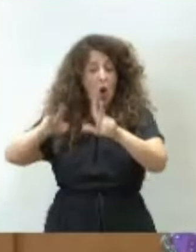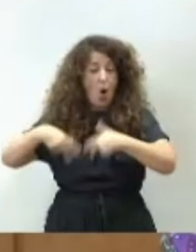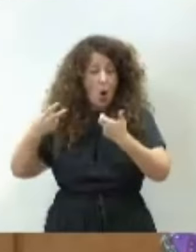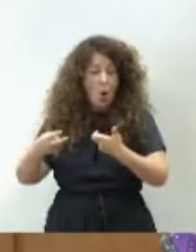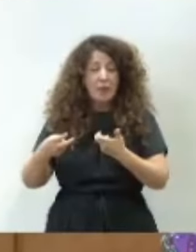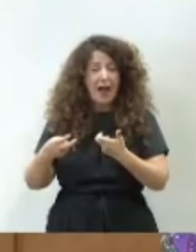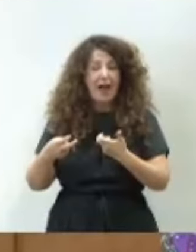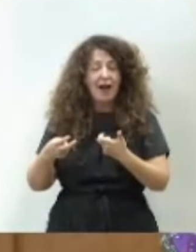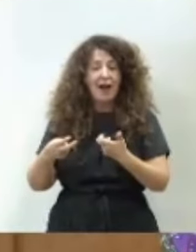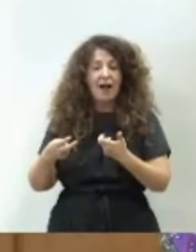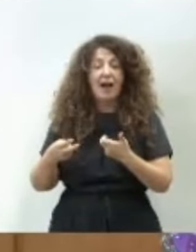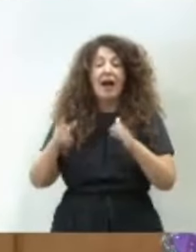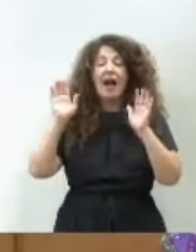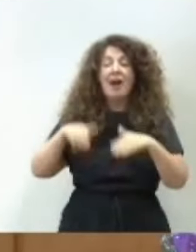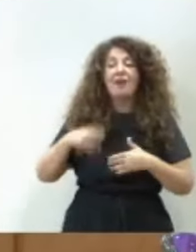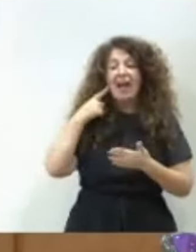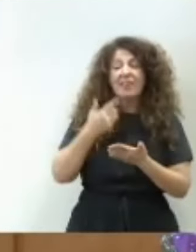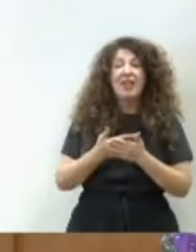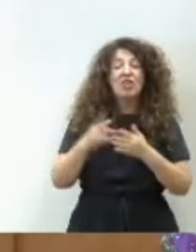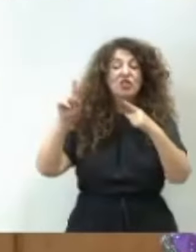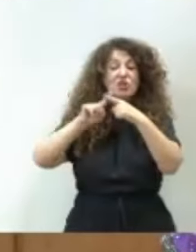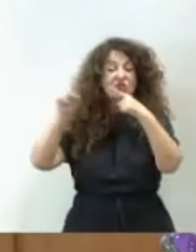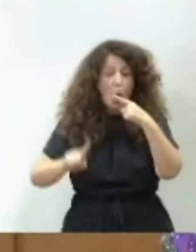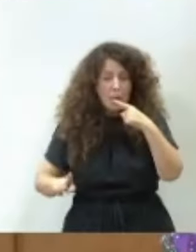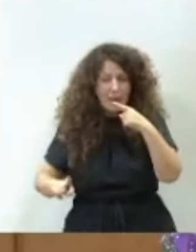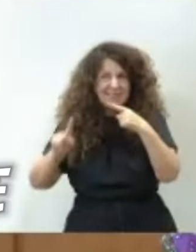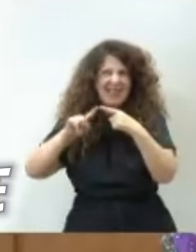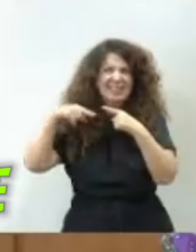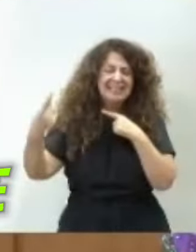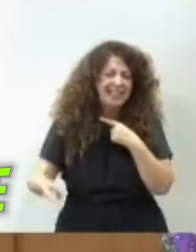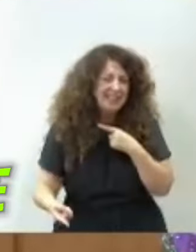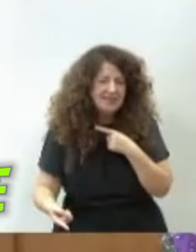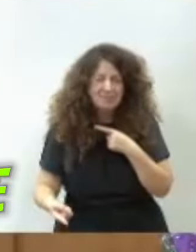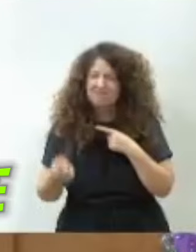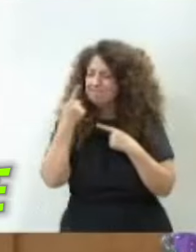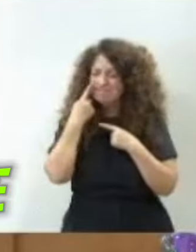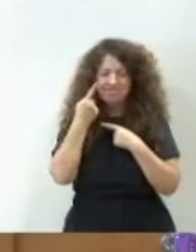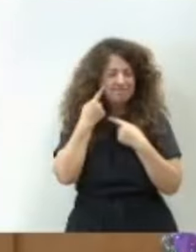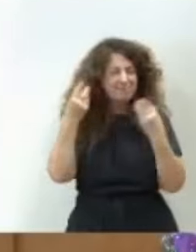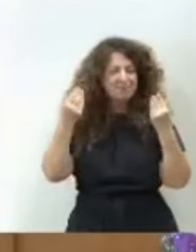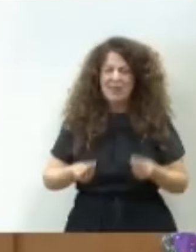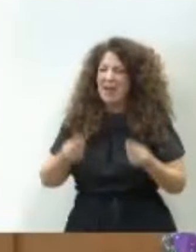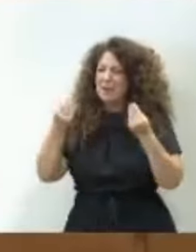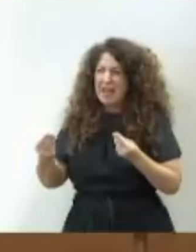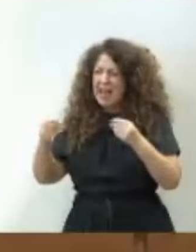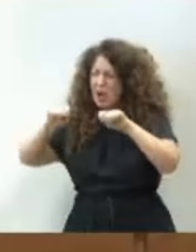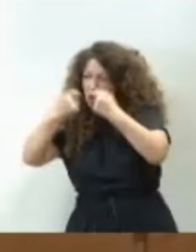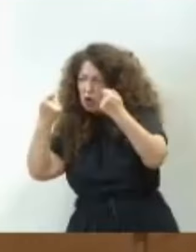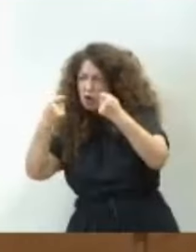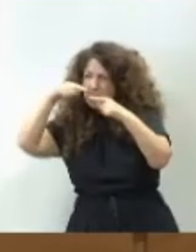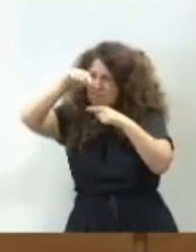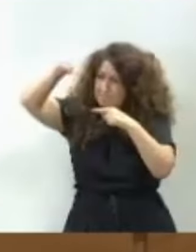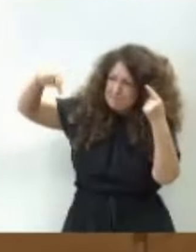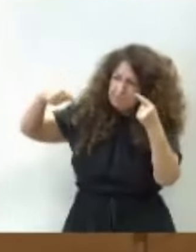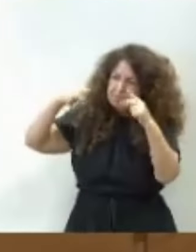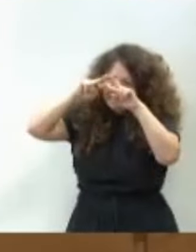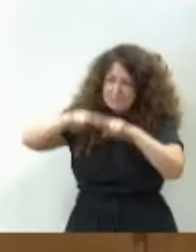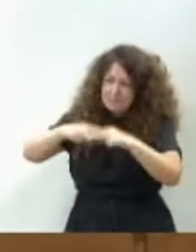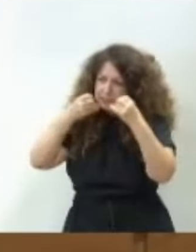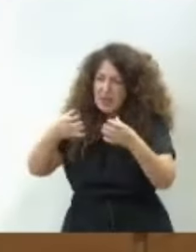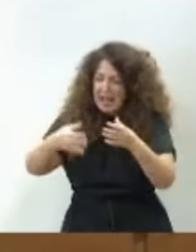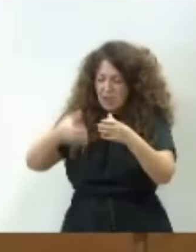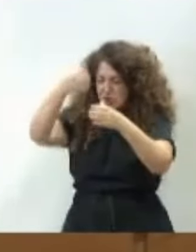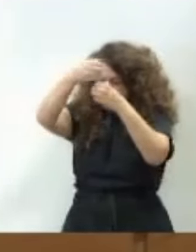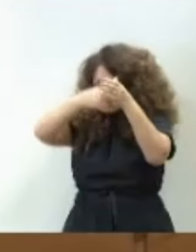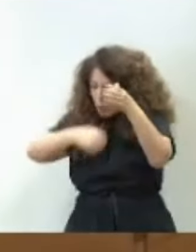se demostró con la siguiente tormenta que no había sido capaz de identificar suficientemente roturas y mal funcionamiento en la tubería de